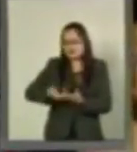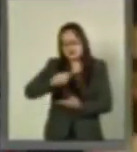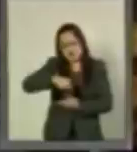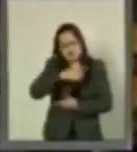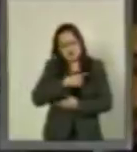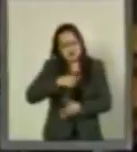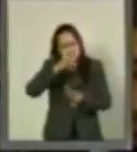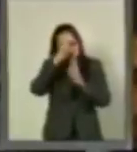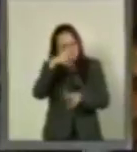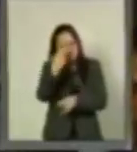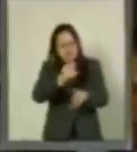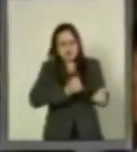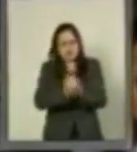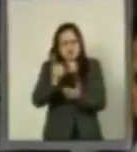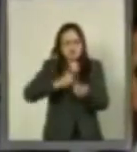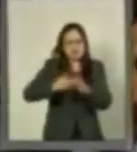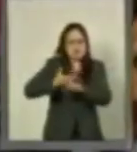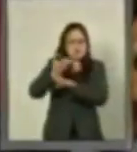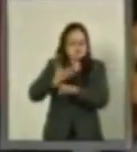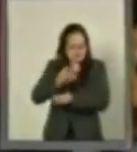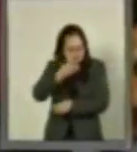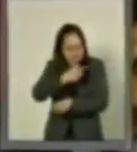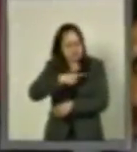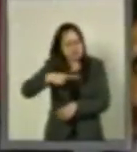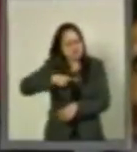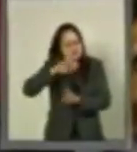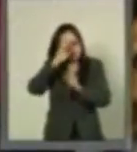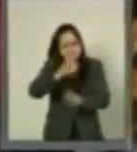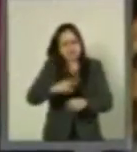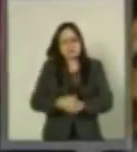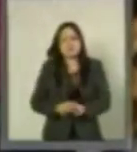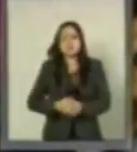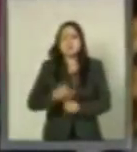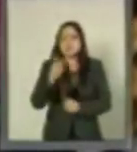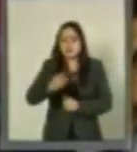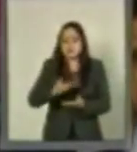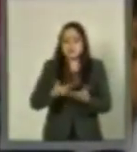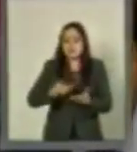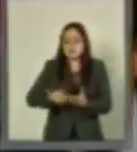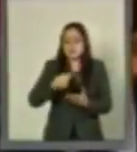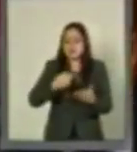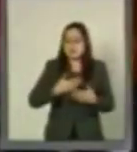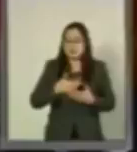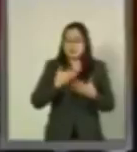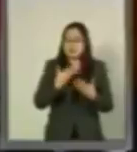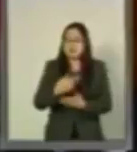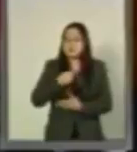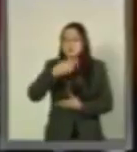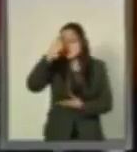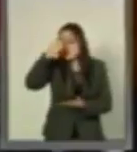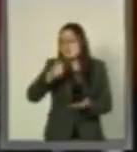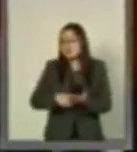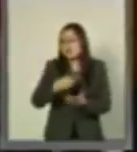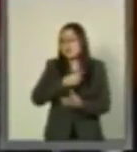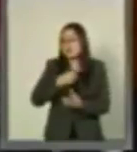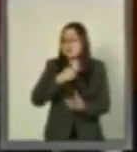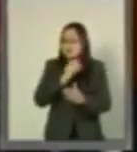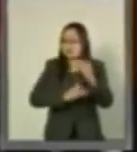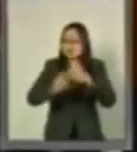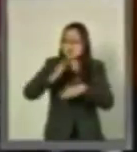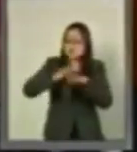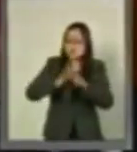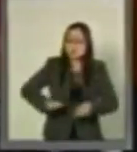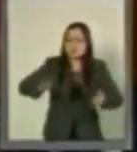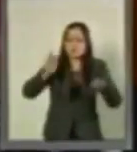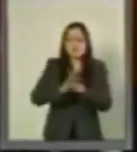las decisiones de las entidades federativas. Por eso es que creo que tiene que ir por encima de las